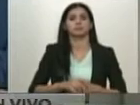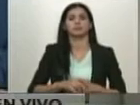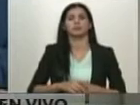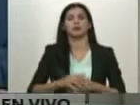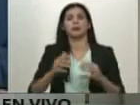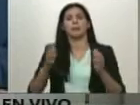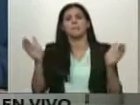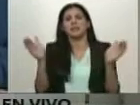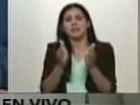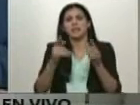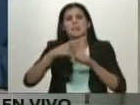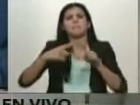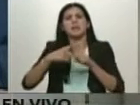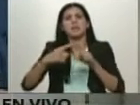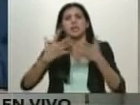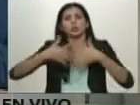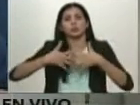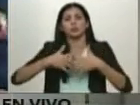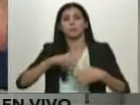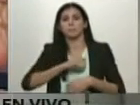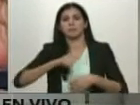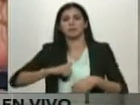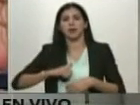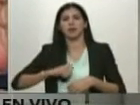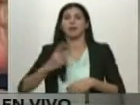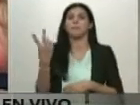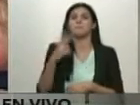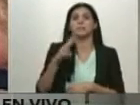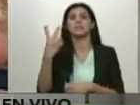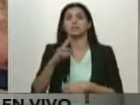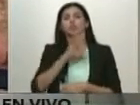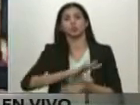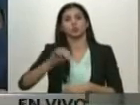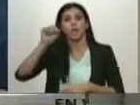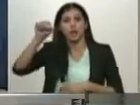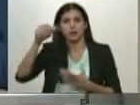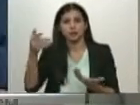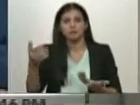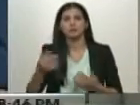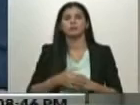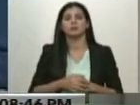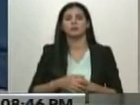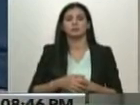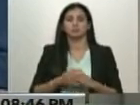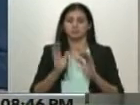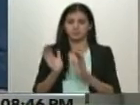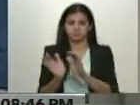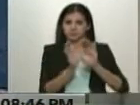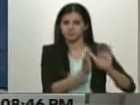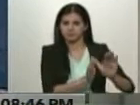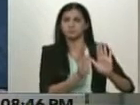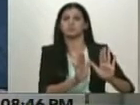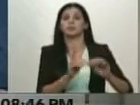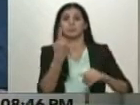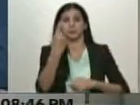mediana industria, privada, mixta y socialista. Primera escala,